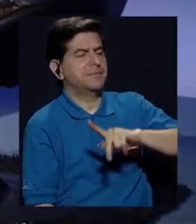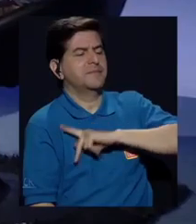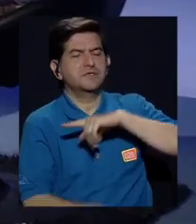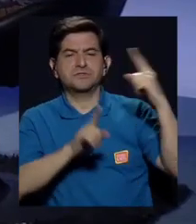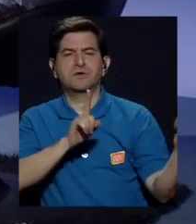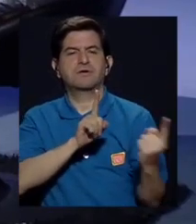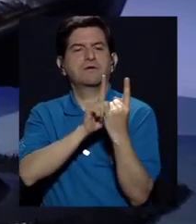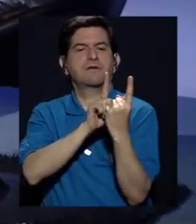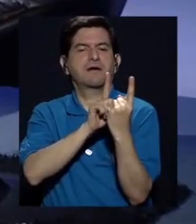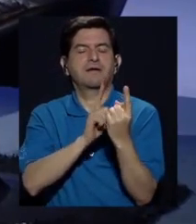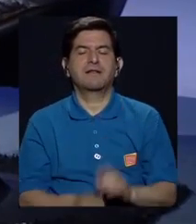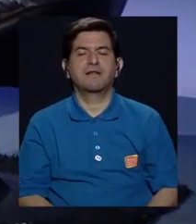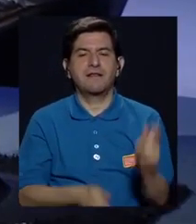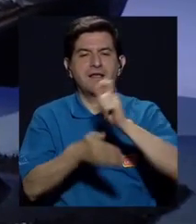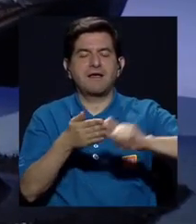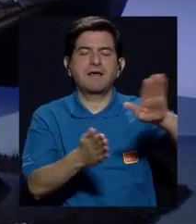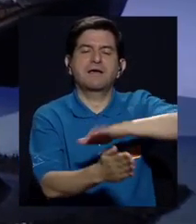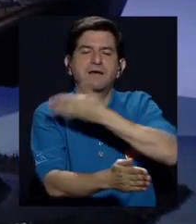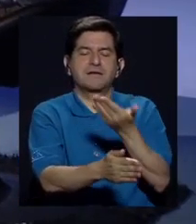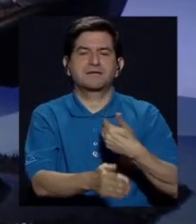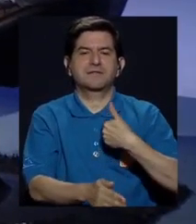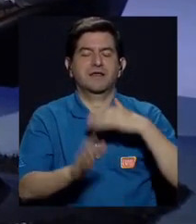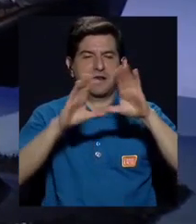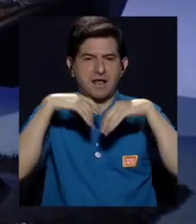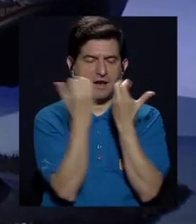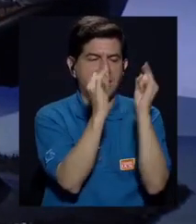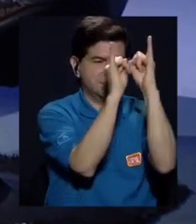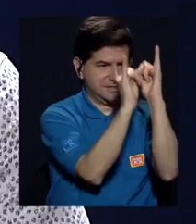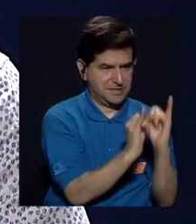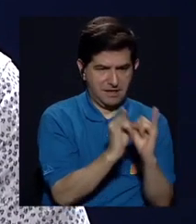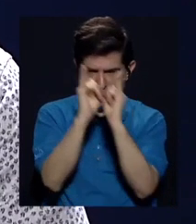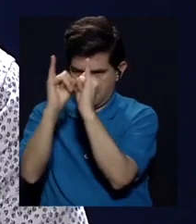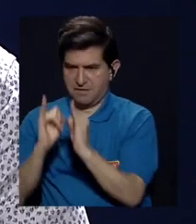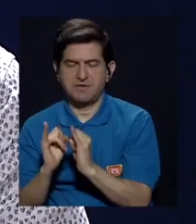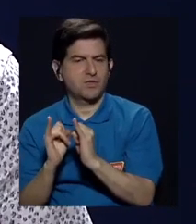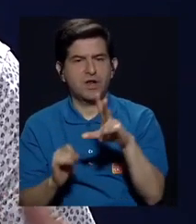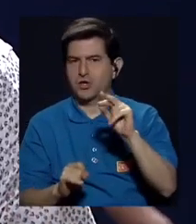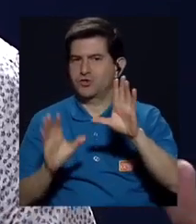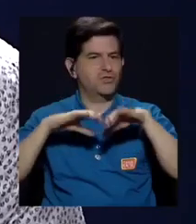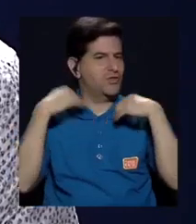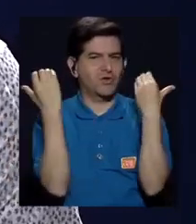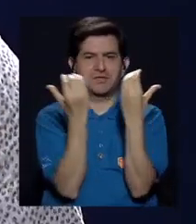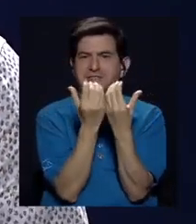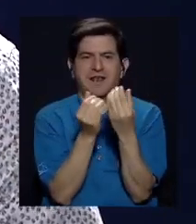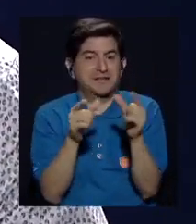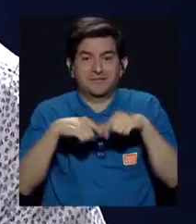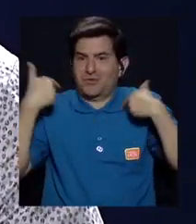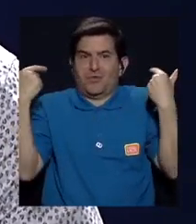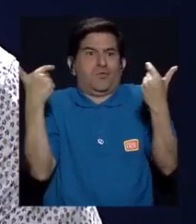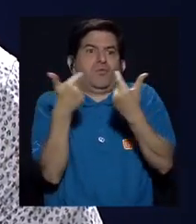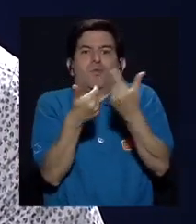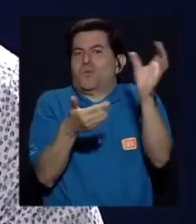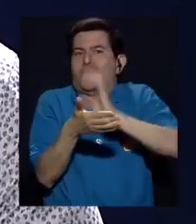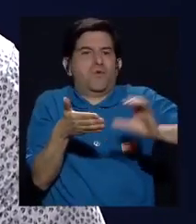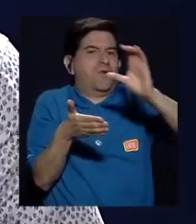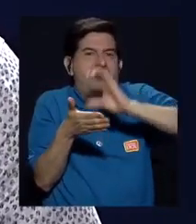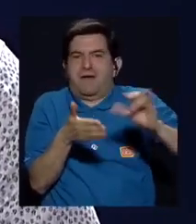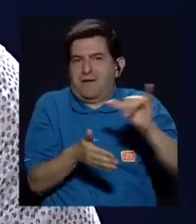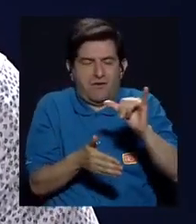¿verdad? Nosotros en la Escuela de Música tenemos clases individuales, no tenemos clases así como en grupos, como en los colegios.